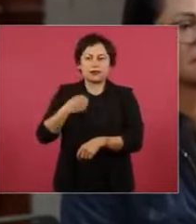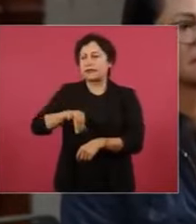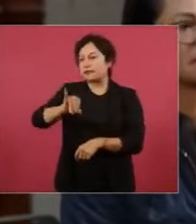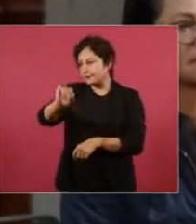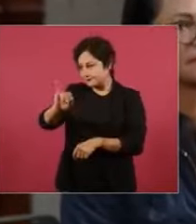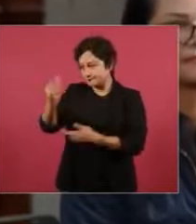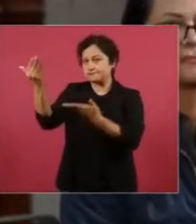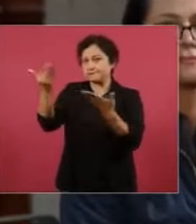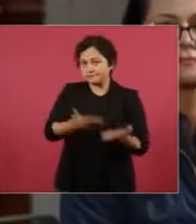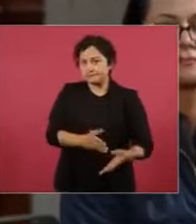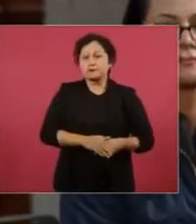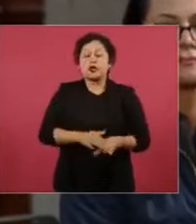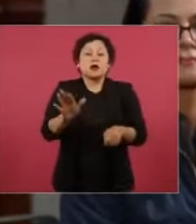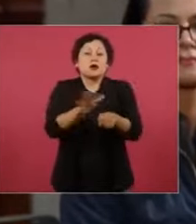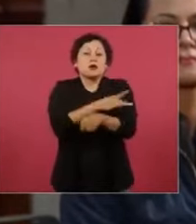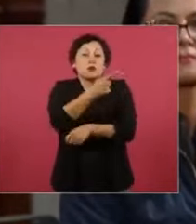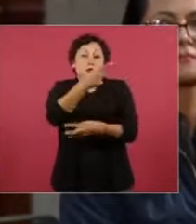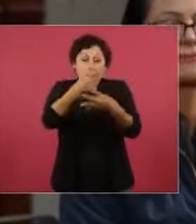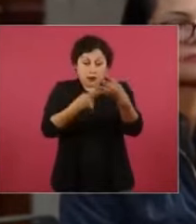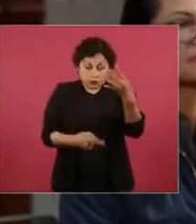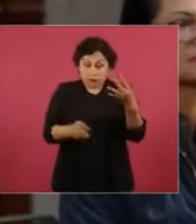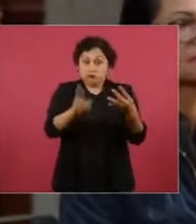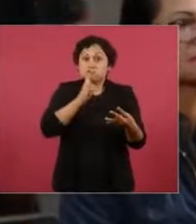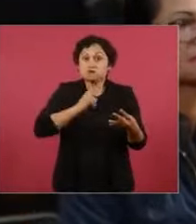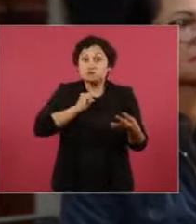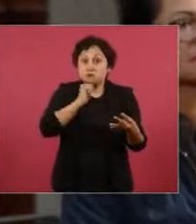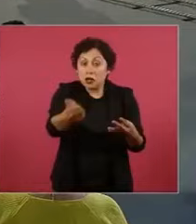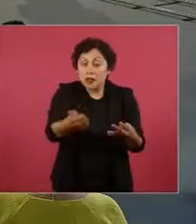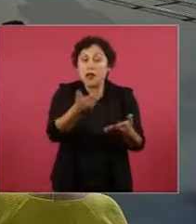esto no tuvo respuesta a usted, entonces le voy a hacer otra pregunta.